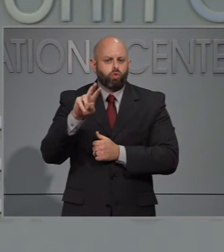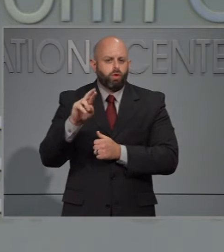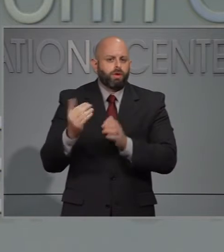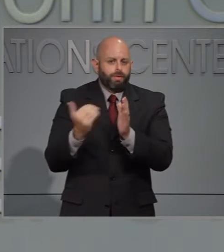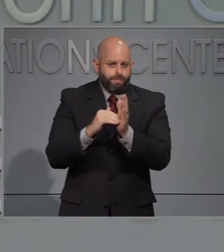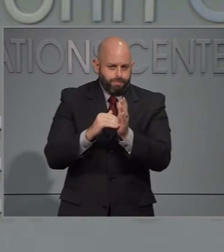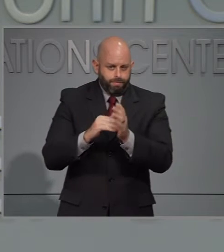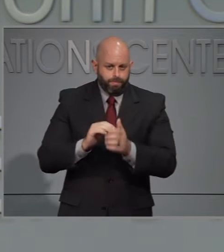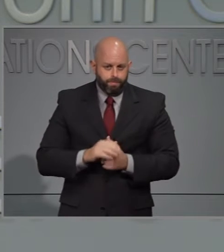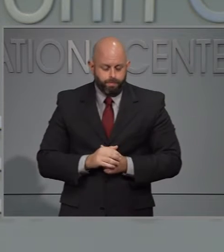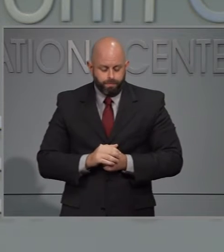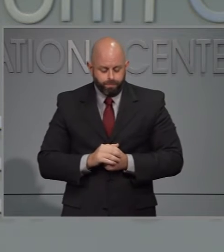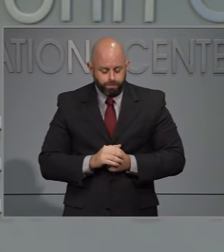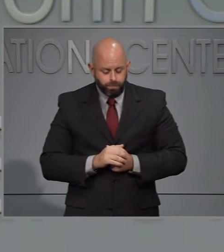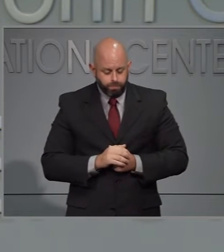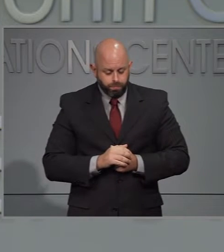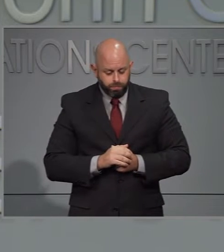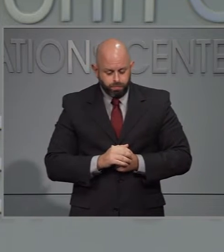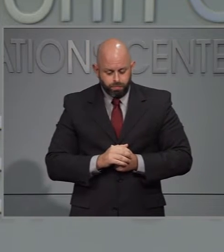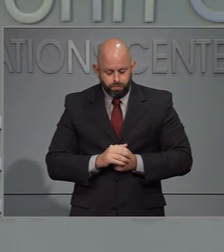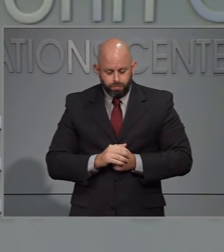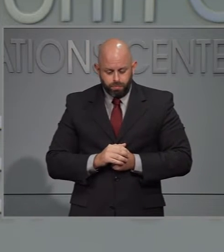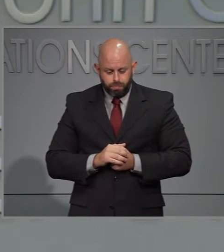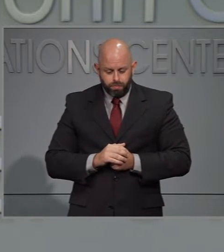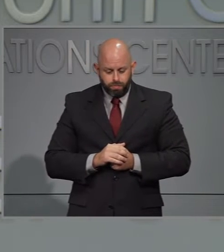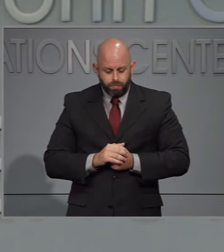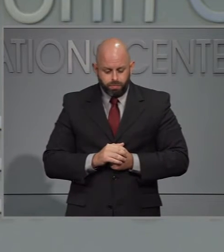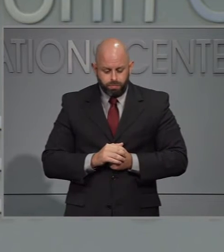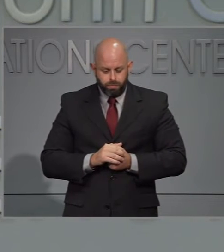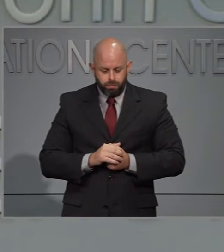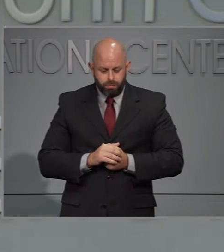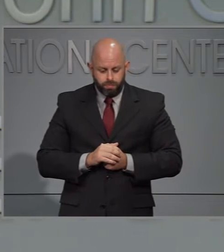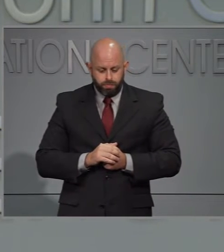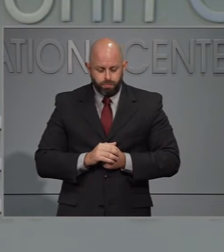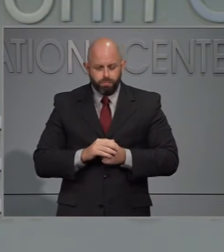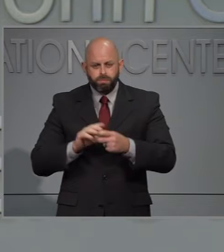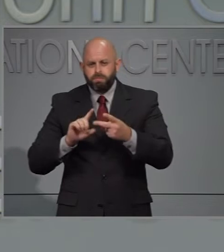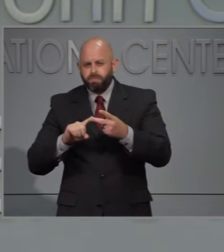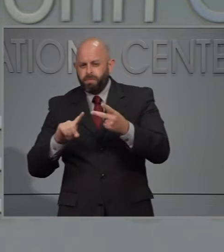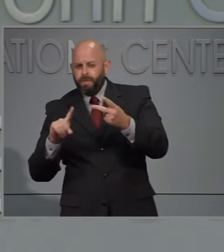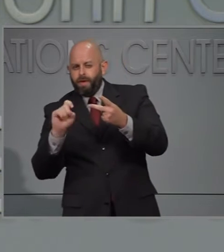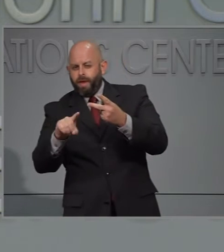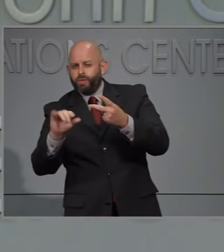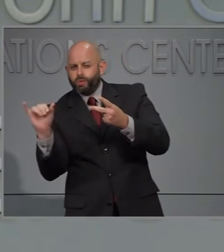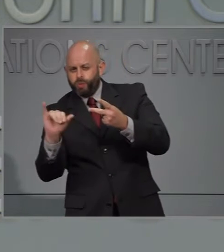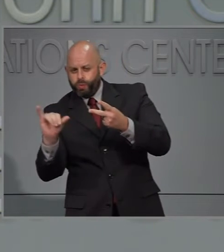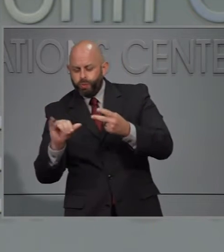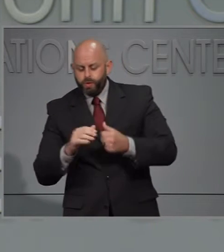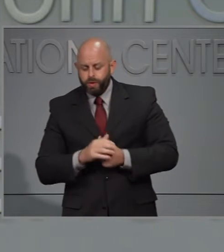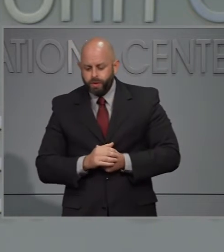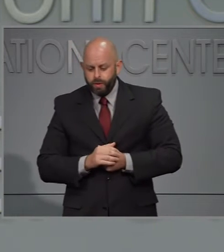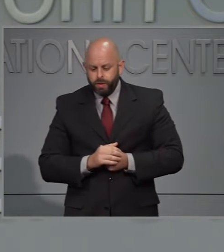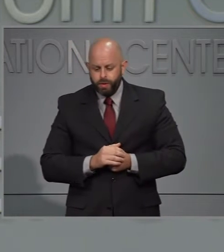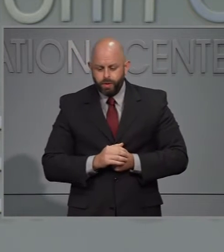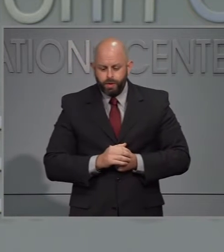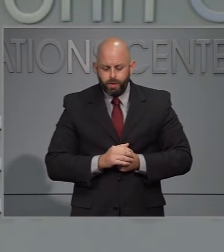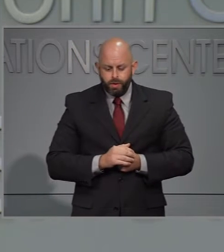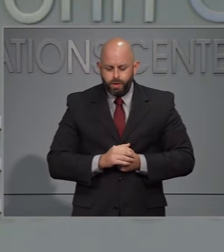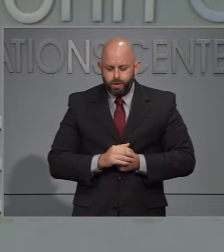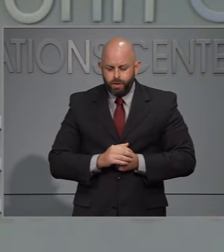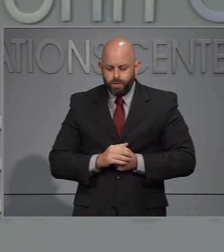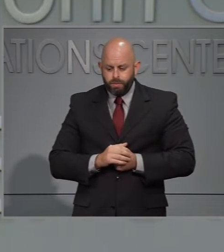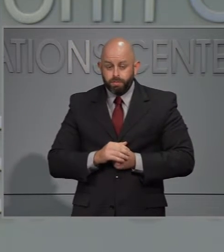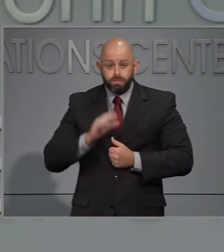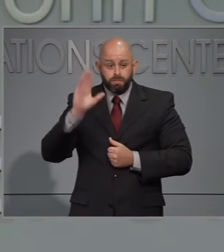Gobernador, también quería preguntar, dado que el Estado tuvo que tomar prestado